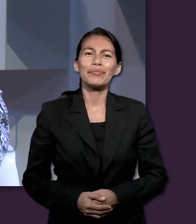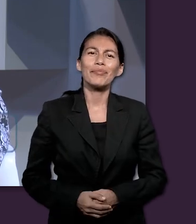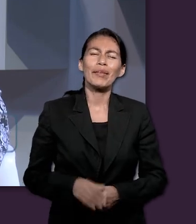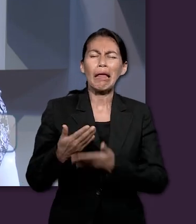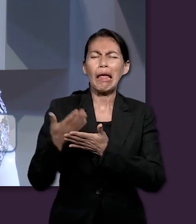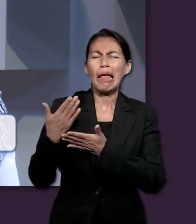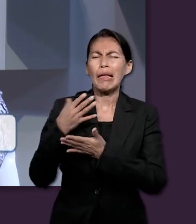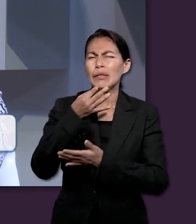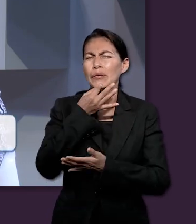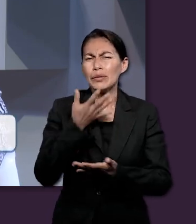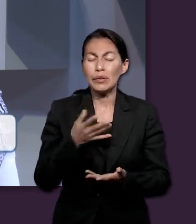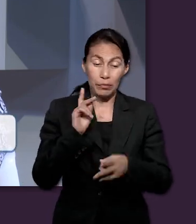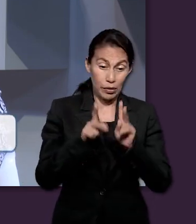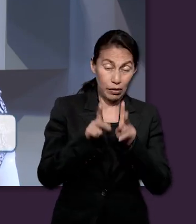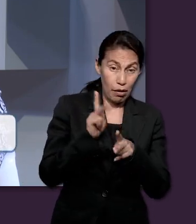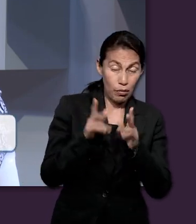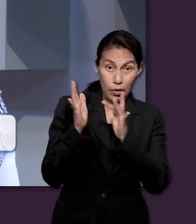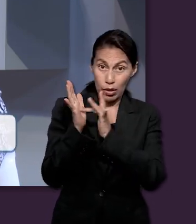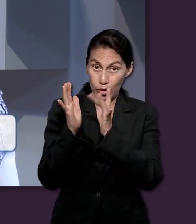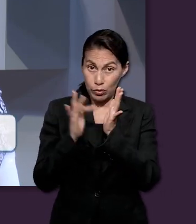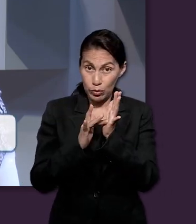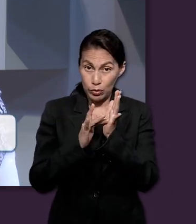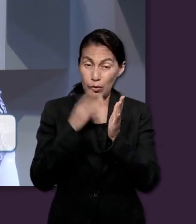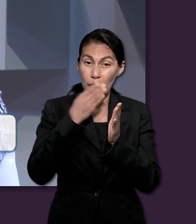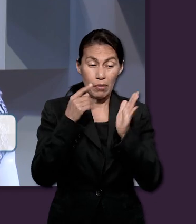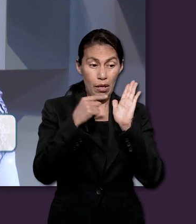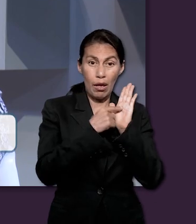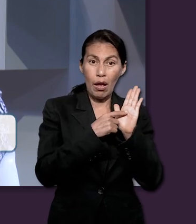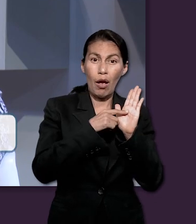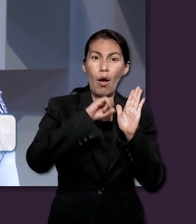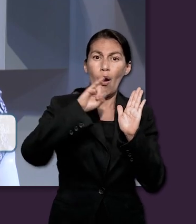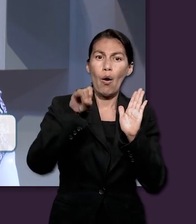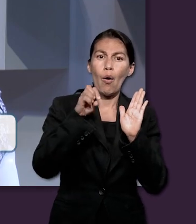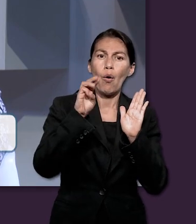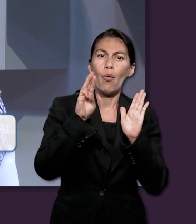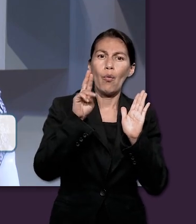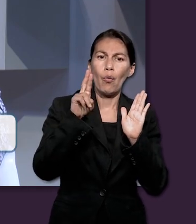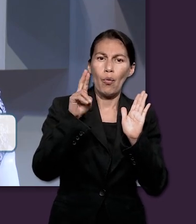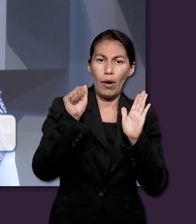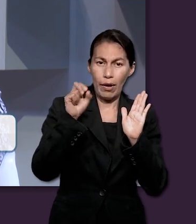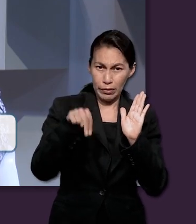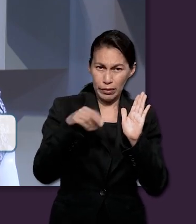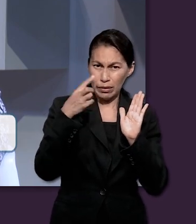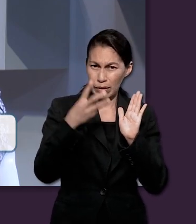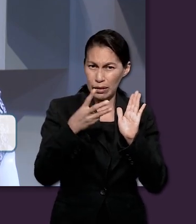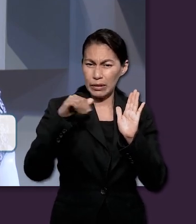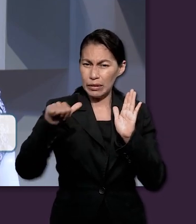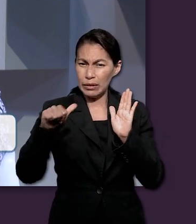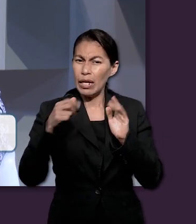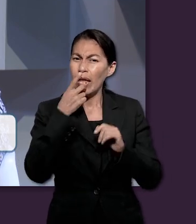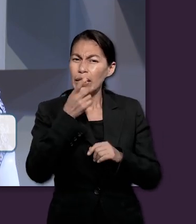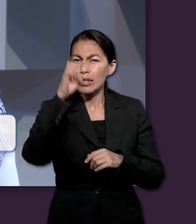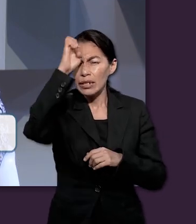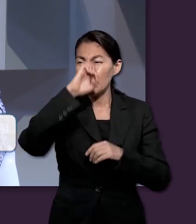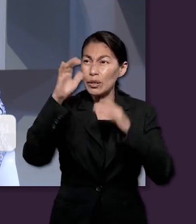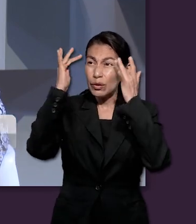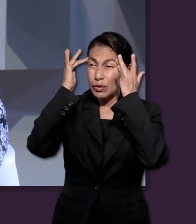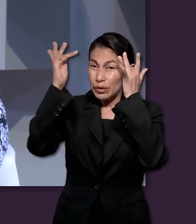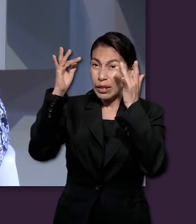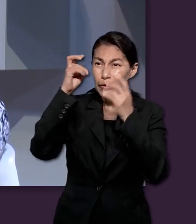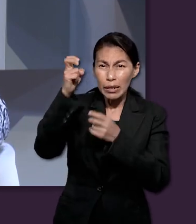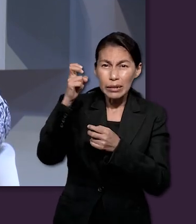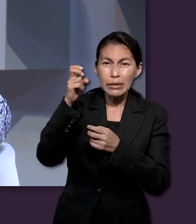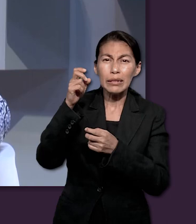seguir con nosotros. Hace unos momentos platicábamos que Jesús en Juan 16 menciona al Espíritu Santo como el Espíritu de la